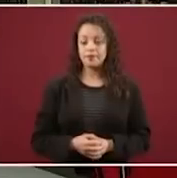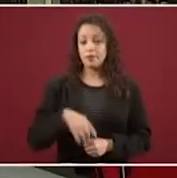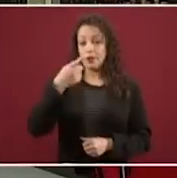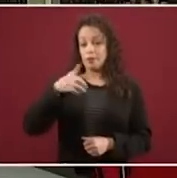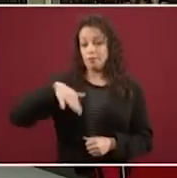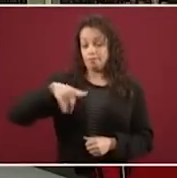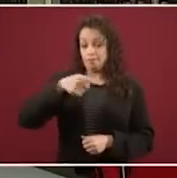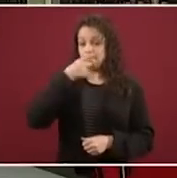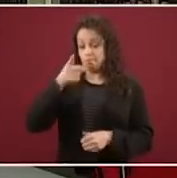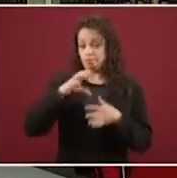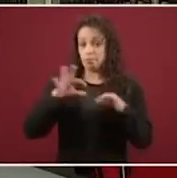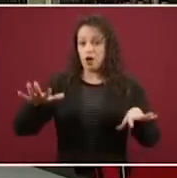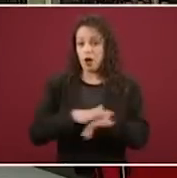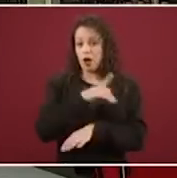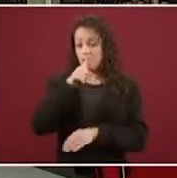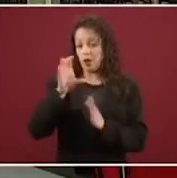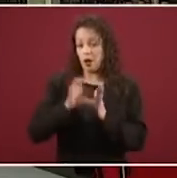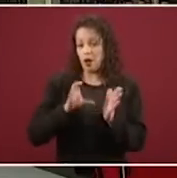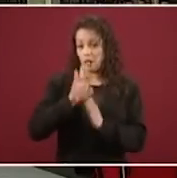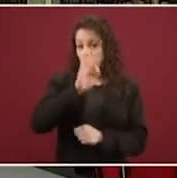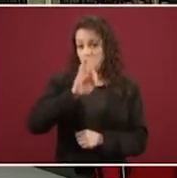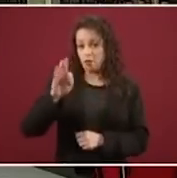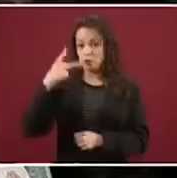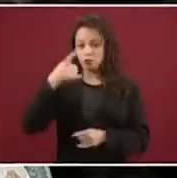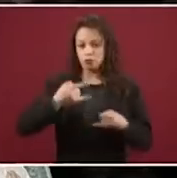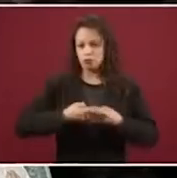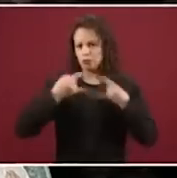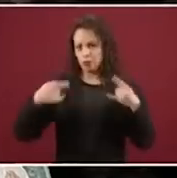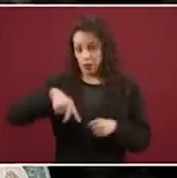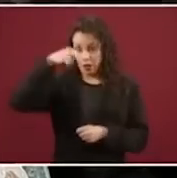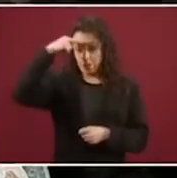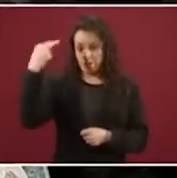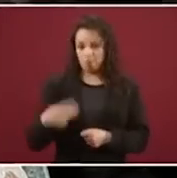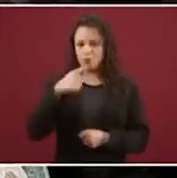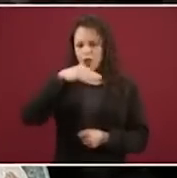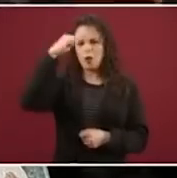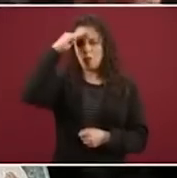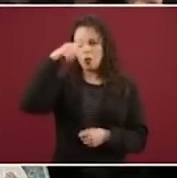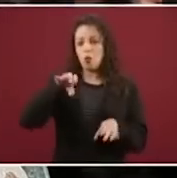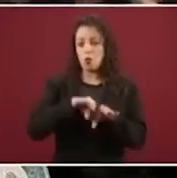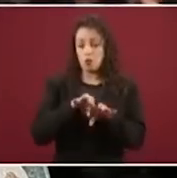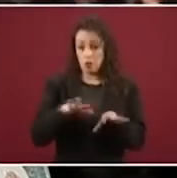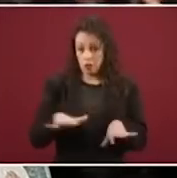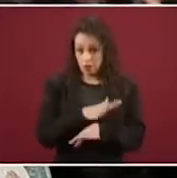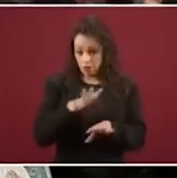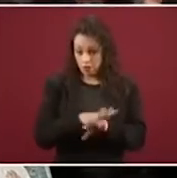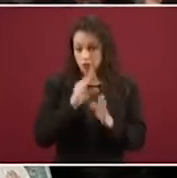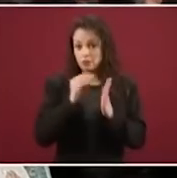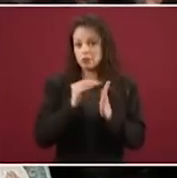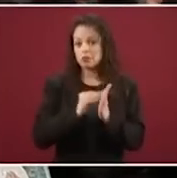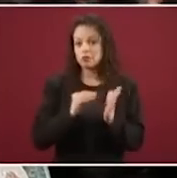este calendario de fechas cívicas e históricas, ¿qué es lo que se está pensando también? ¿Cambiar, por